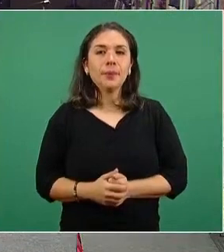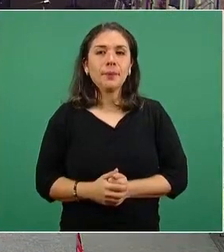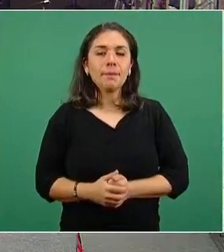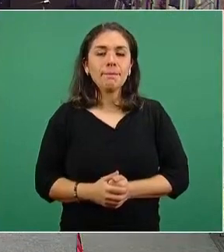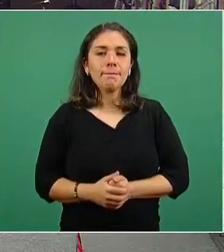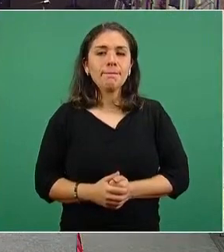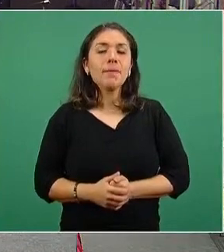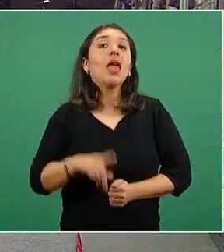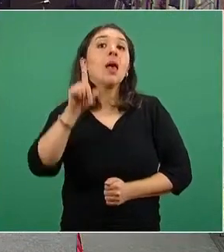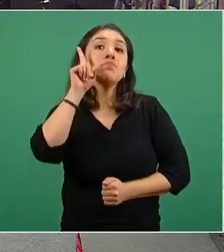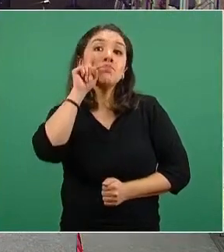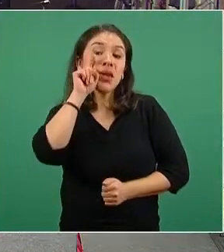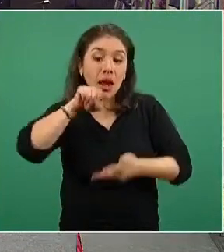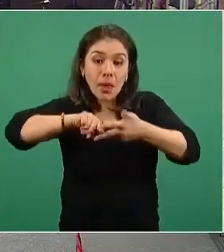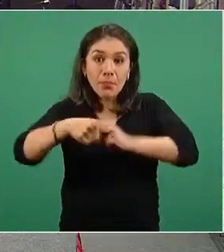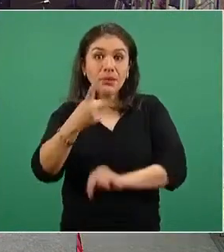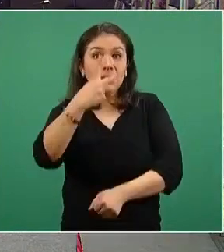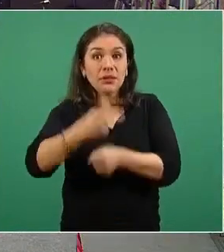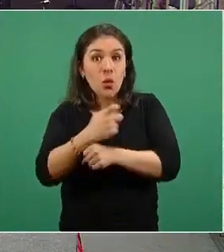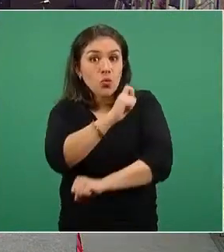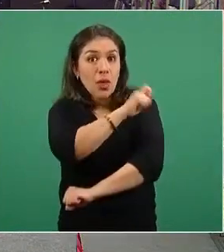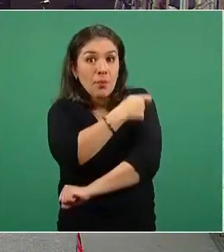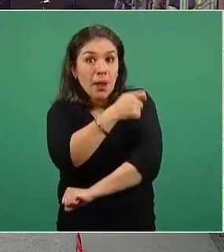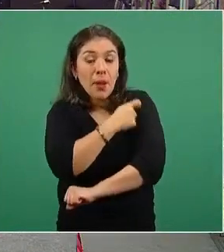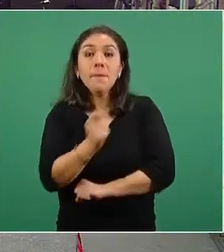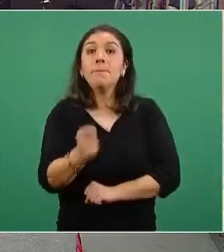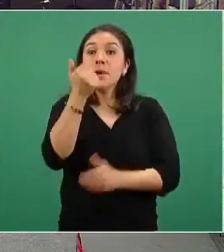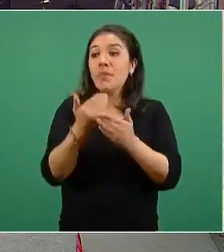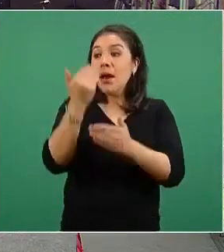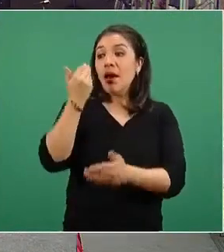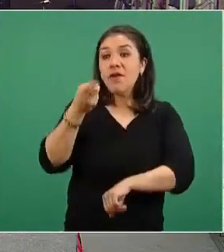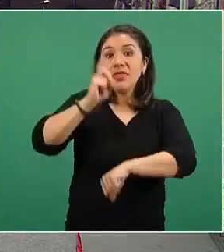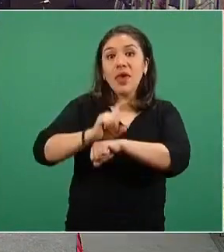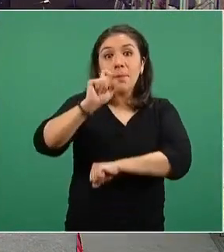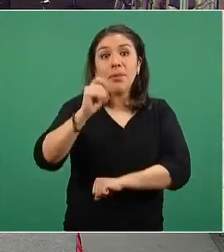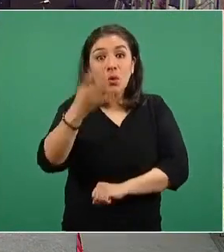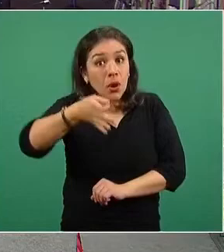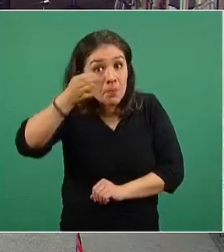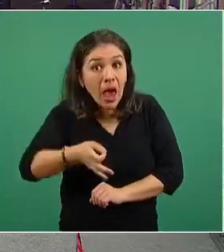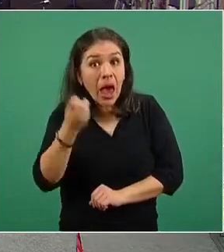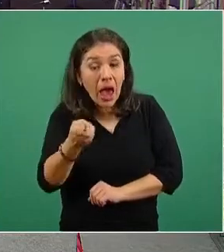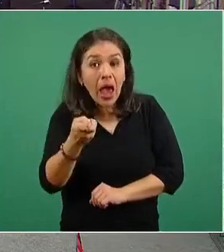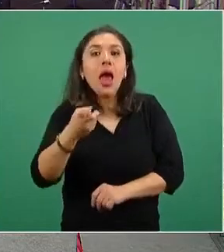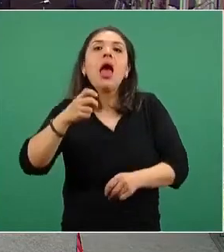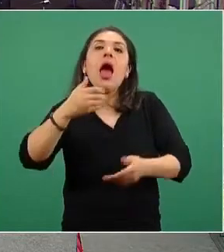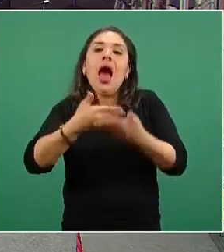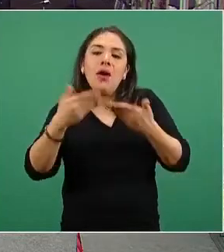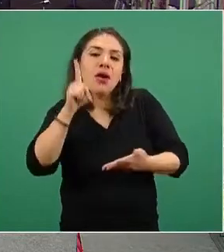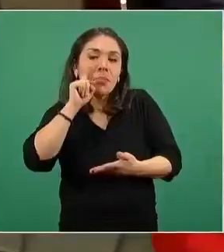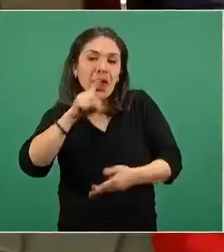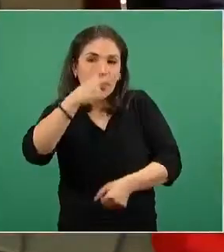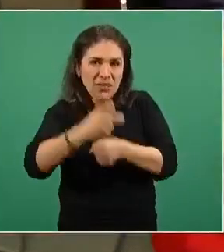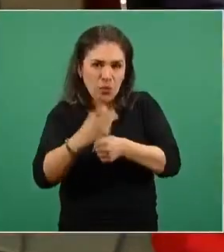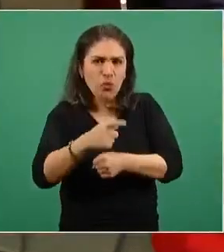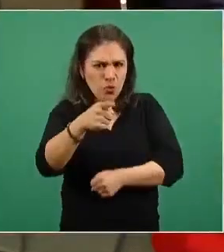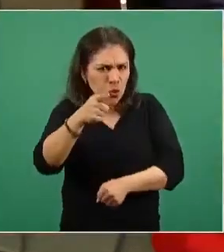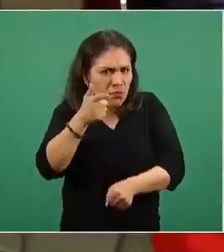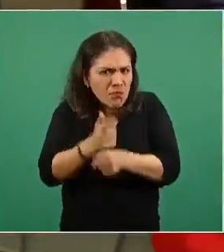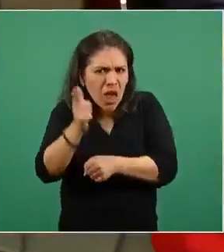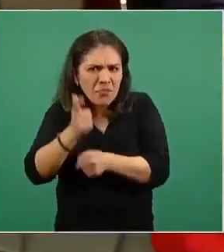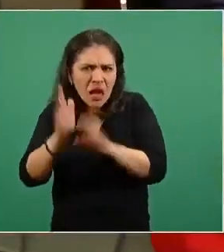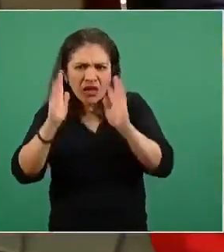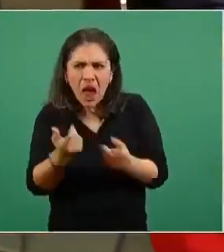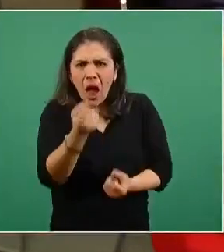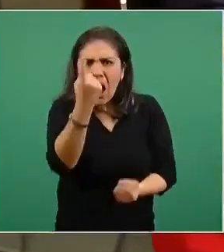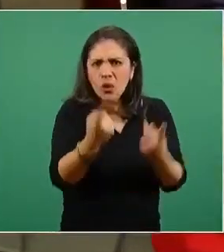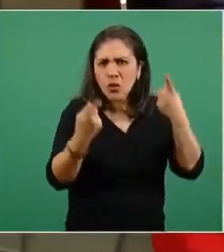segunda dosis. Mañana toca la segunda dosis de quien fue vacunado el 24 de diciembre. ¿En ese lapso han detectado casos de gente